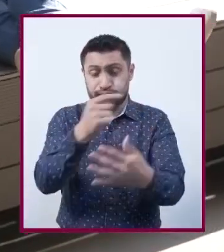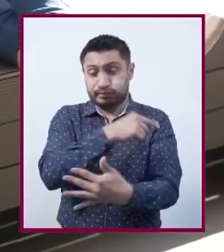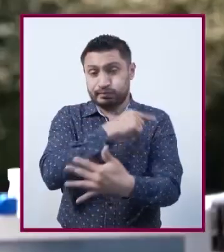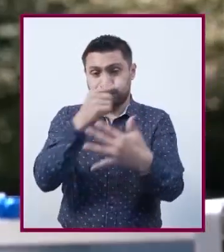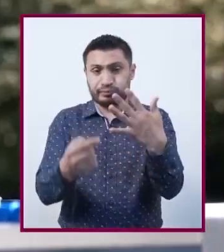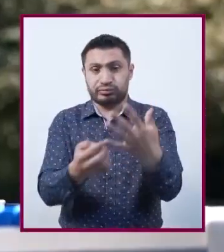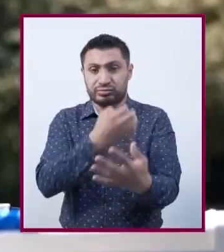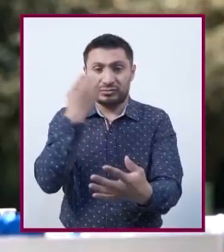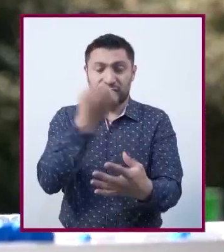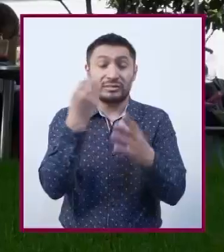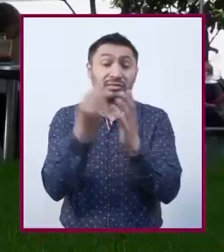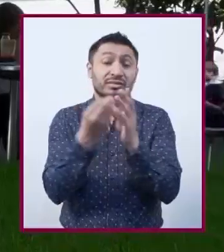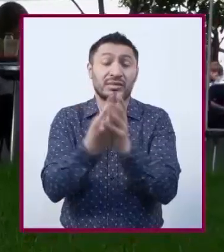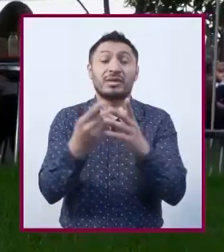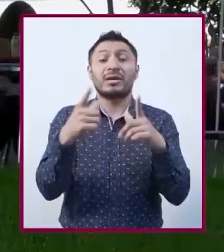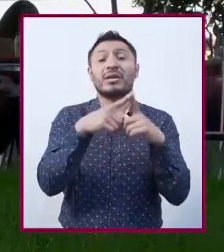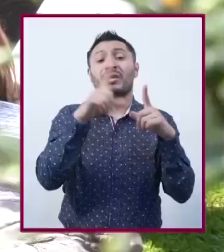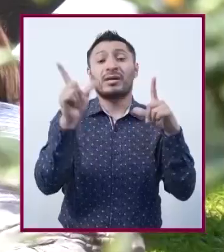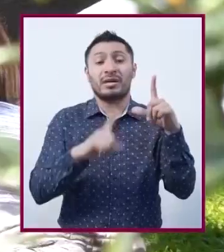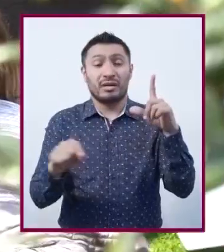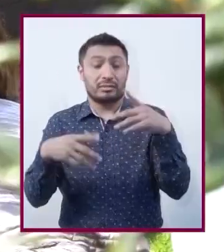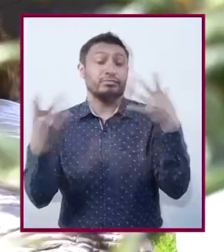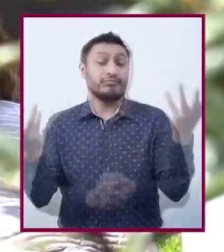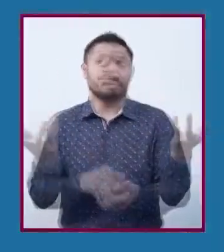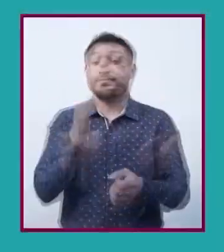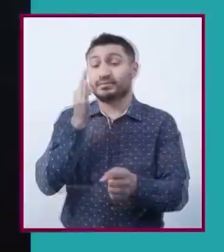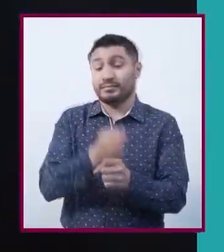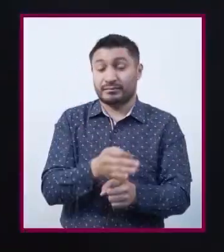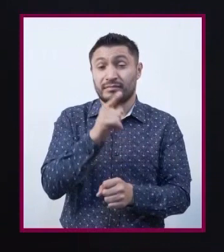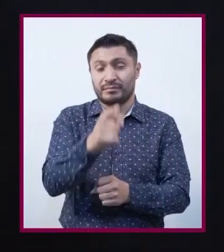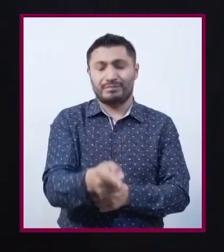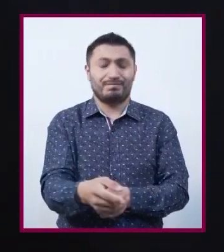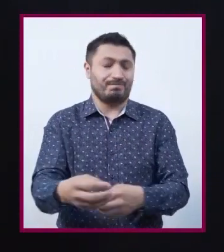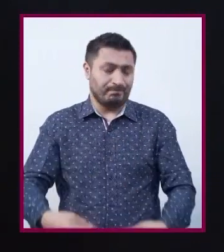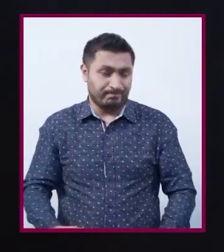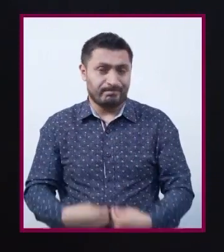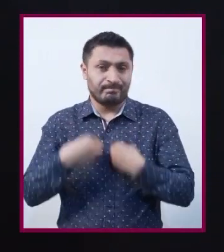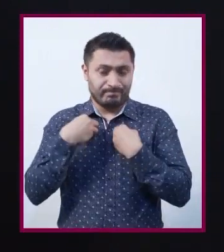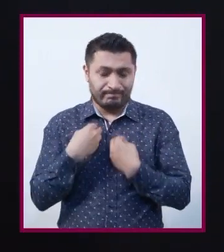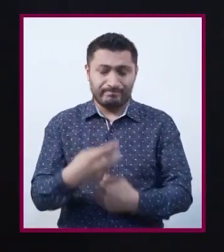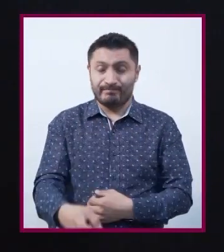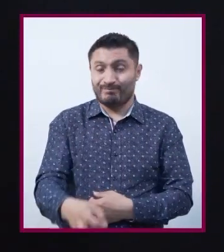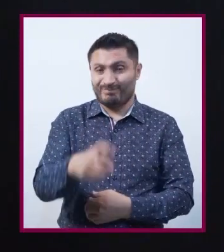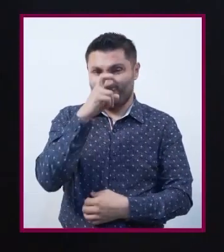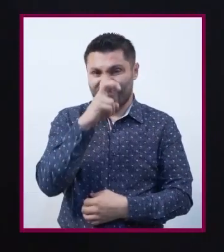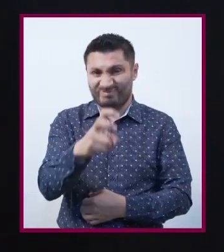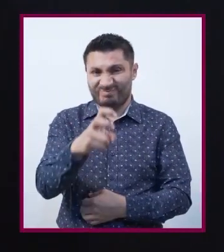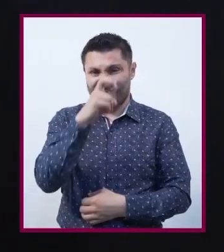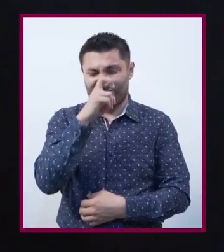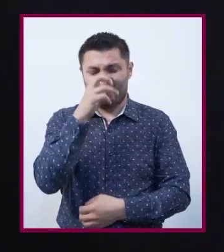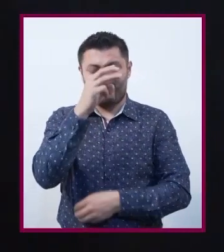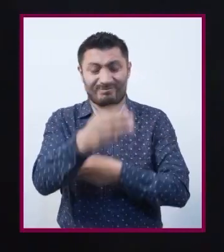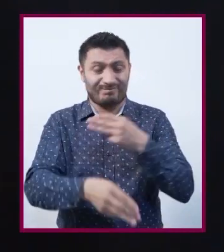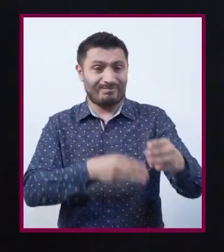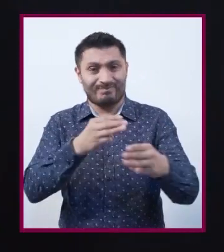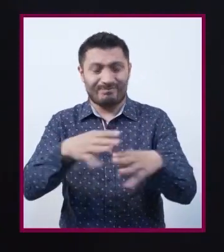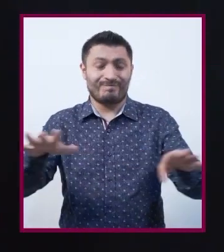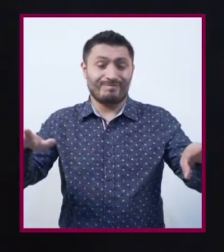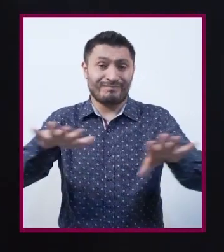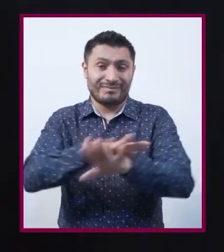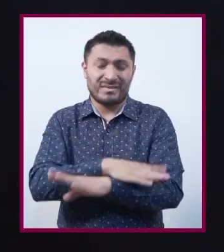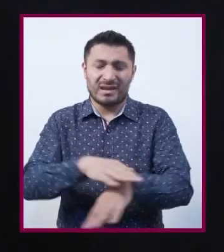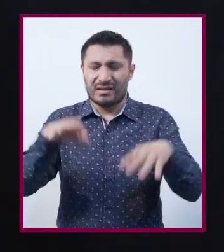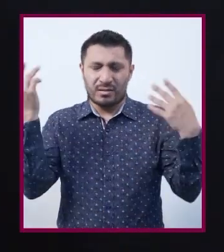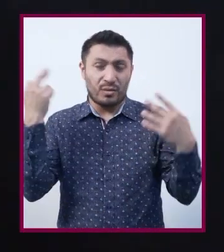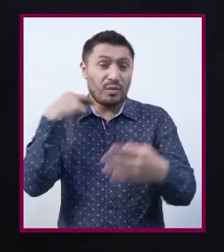de escuelas privadas en todo el país. En estos momentos, tú mismo estás experimentando las exigencias de